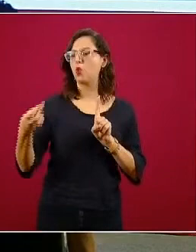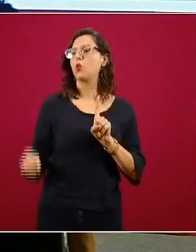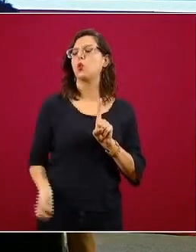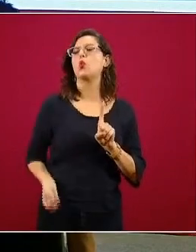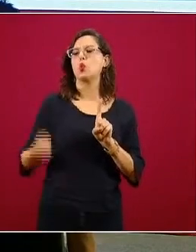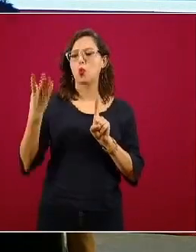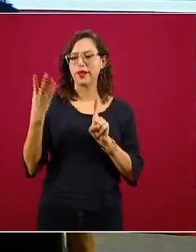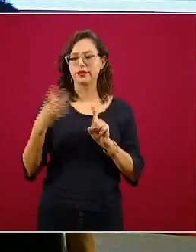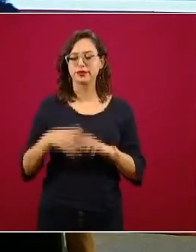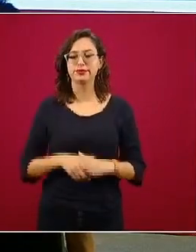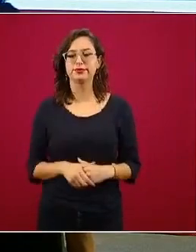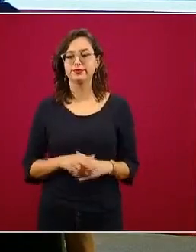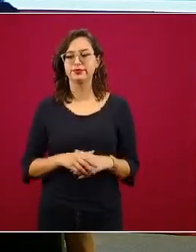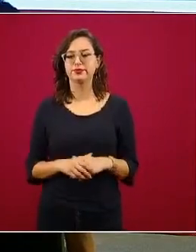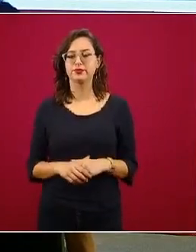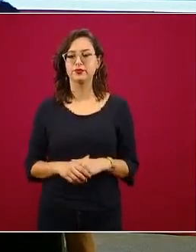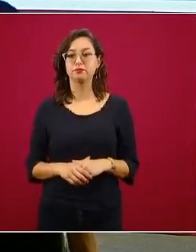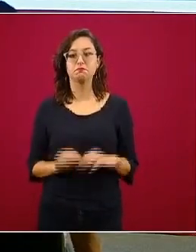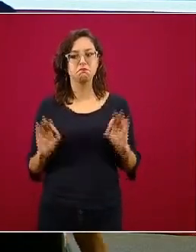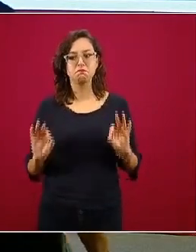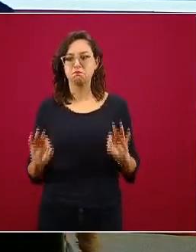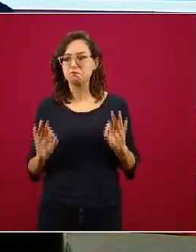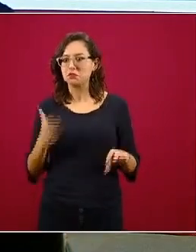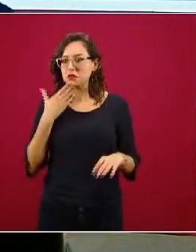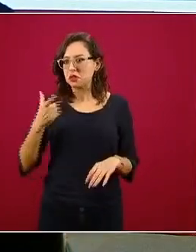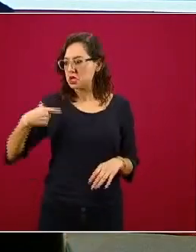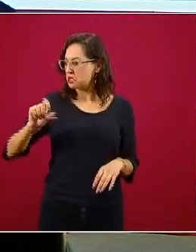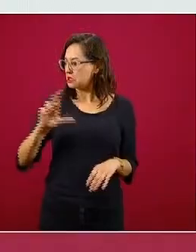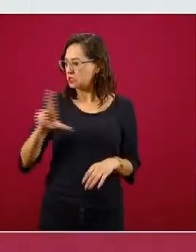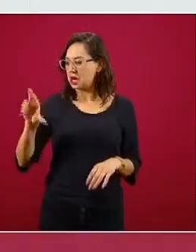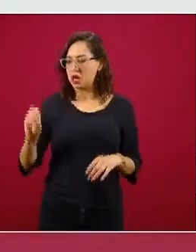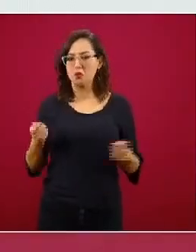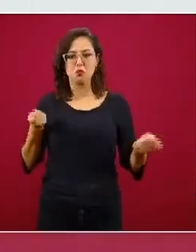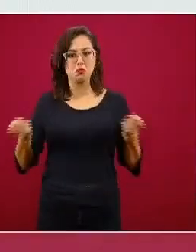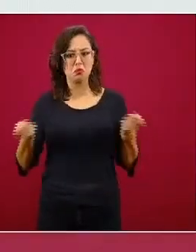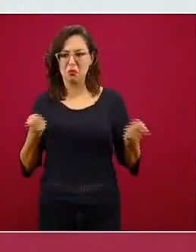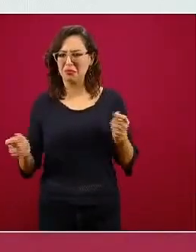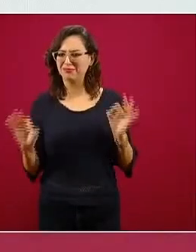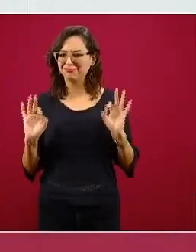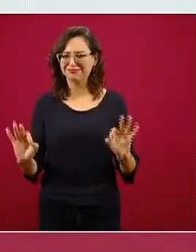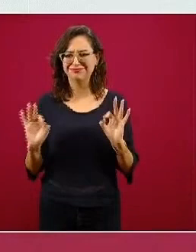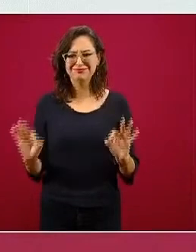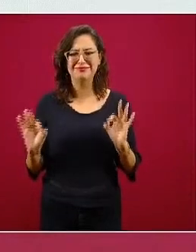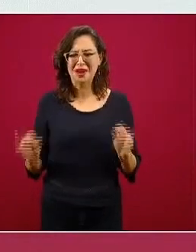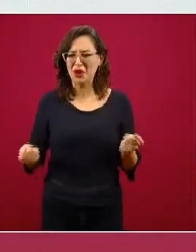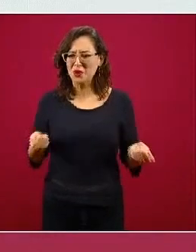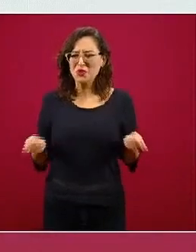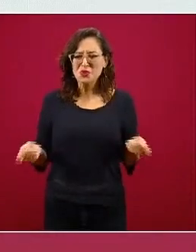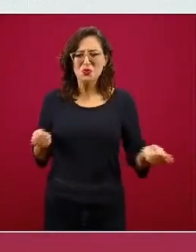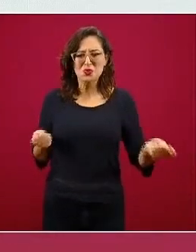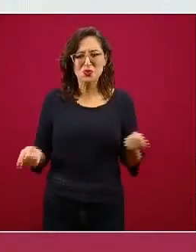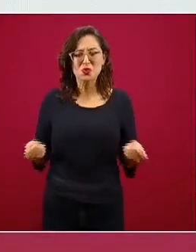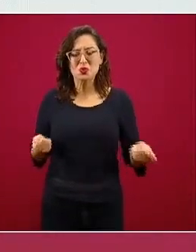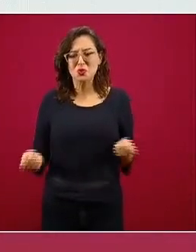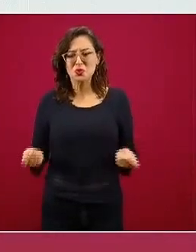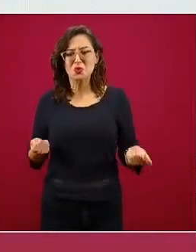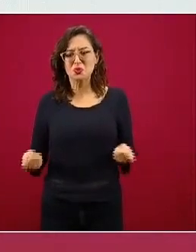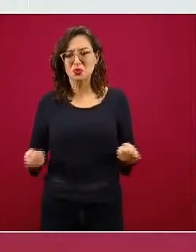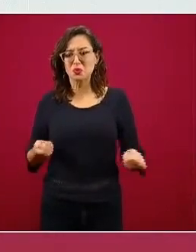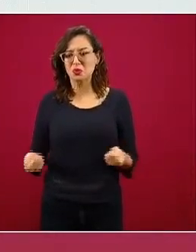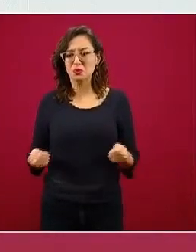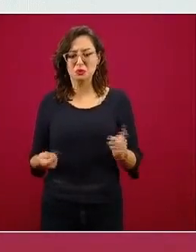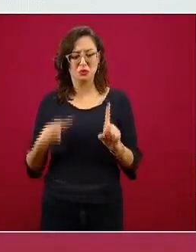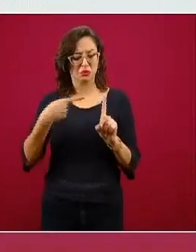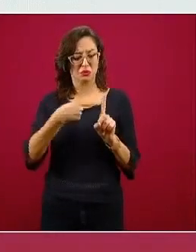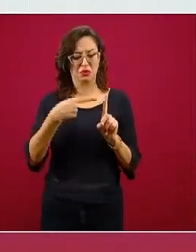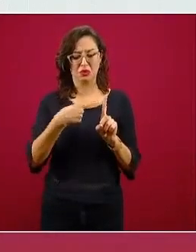promedio. Venía muy bien Quintana Roo, venía excelente Quintana Roo. Se había mantenido con